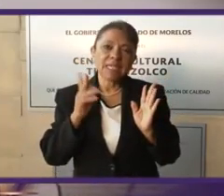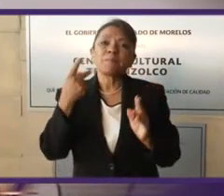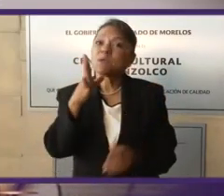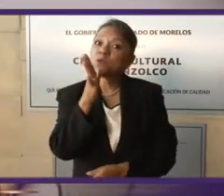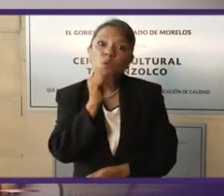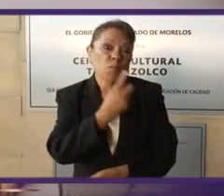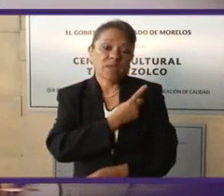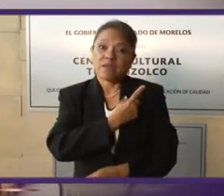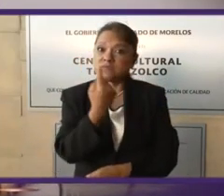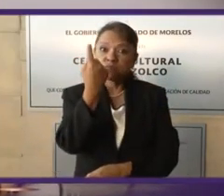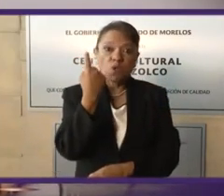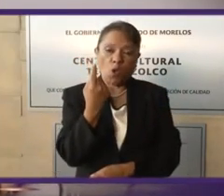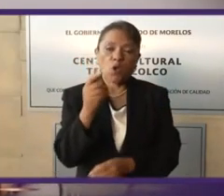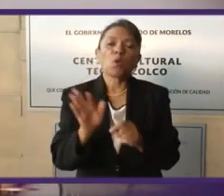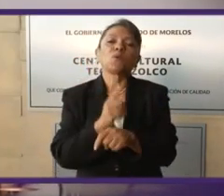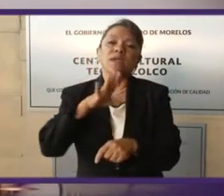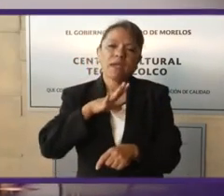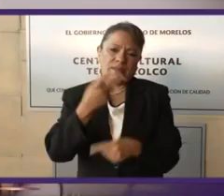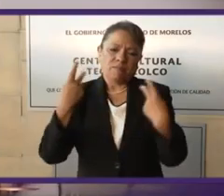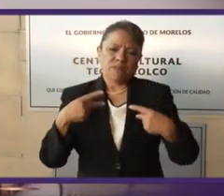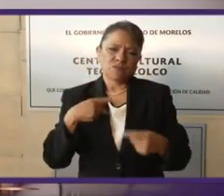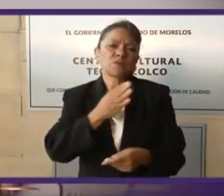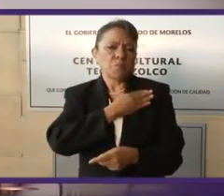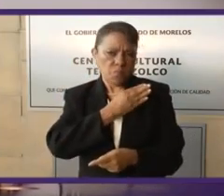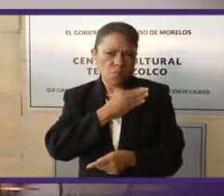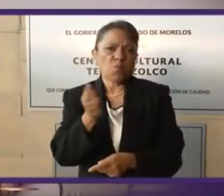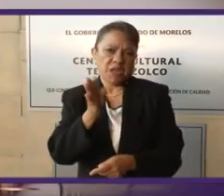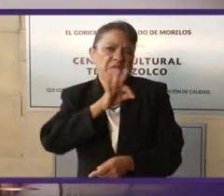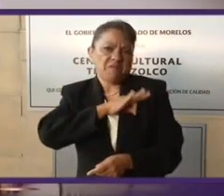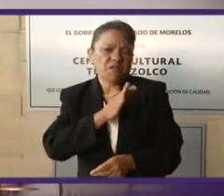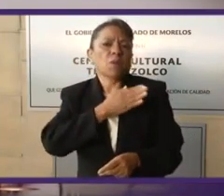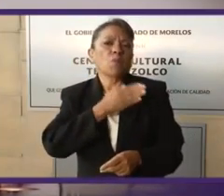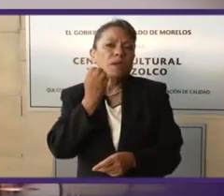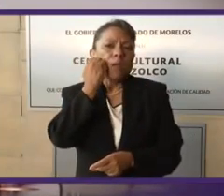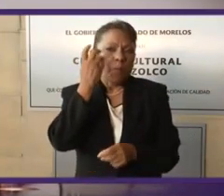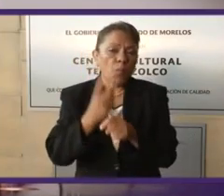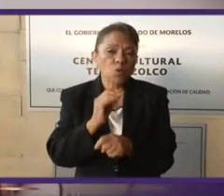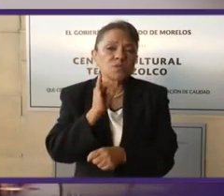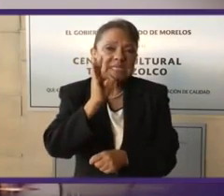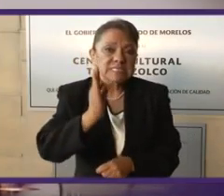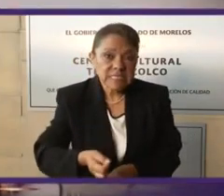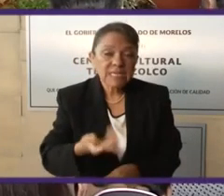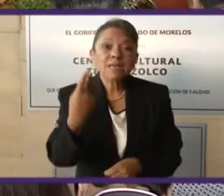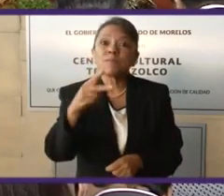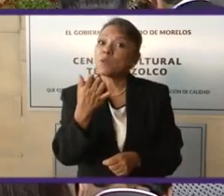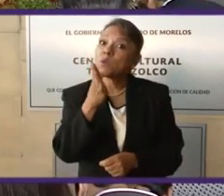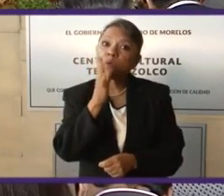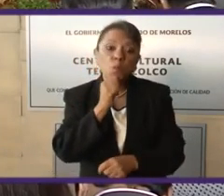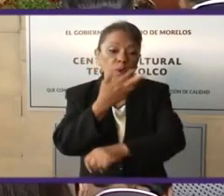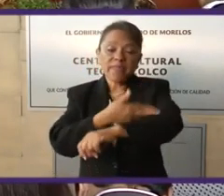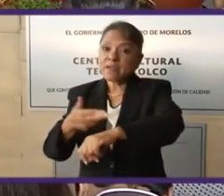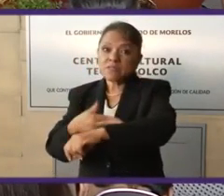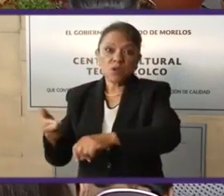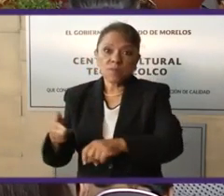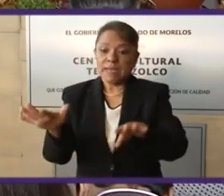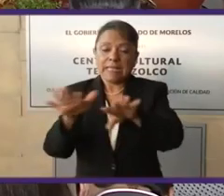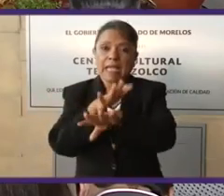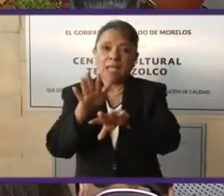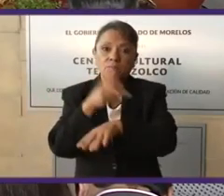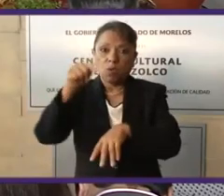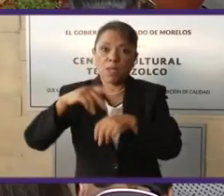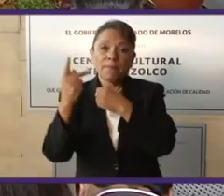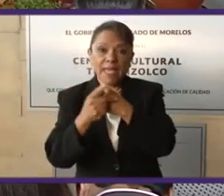plantee poder resolver los problemas del país, pero esto no va a alcanzar. Si las cosas no cambiaran de aquí al 18, cualquiera